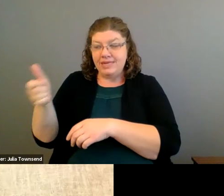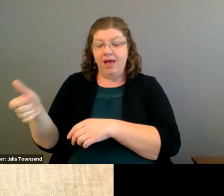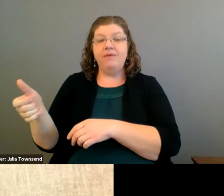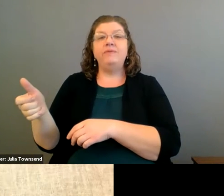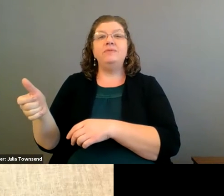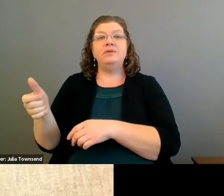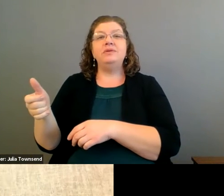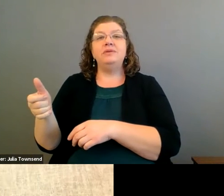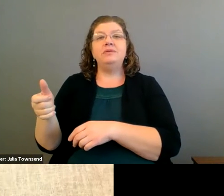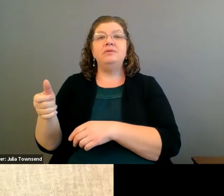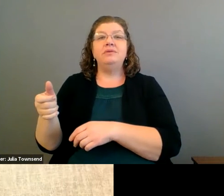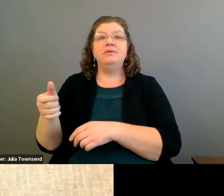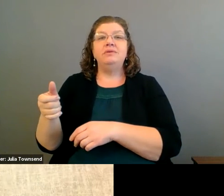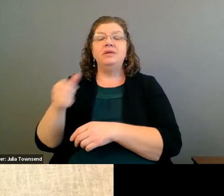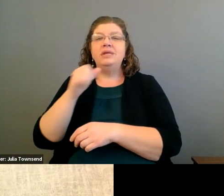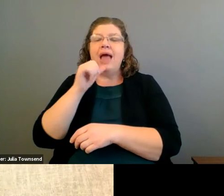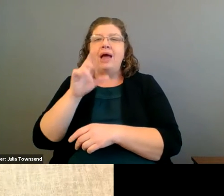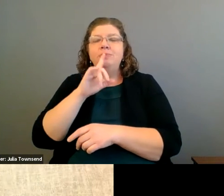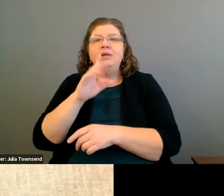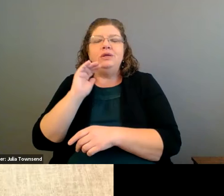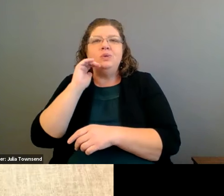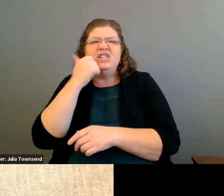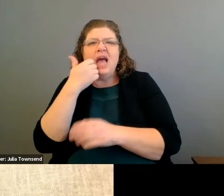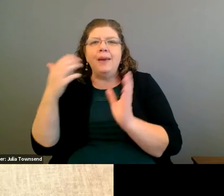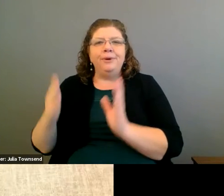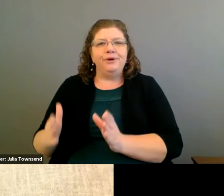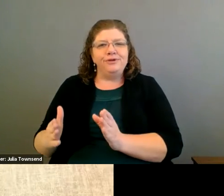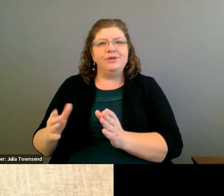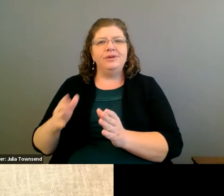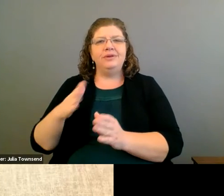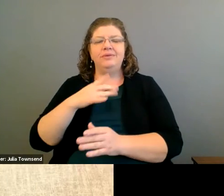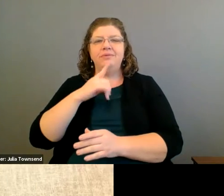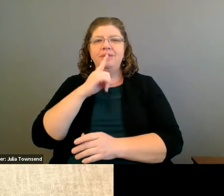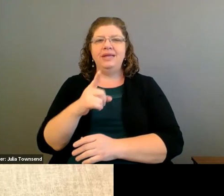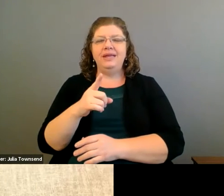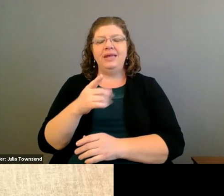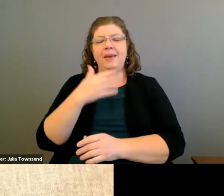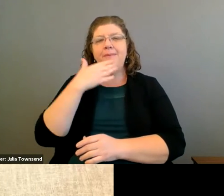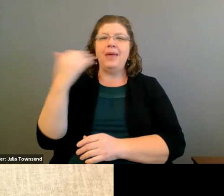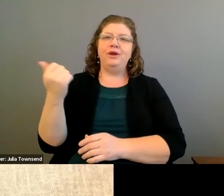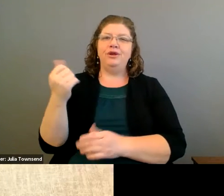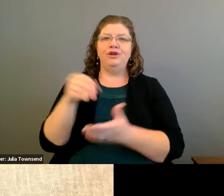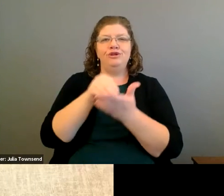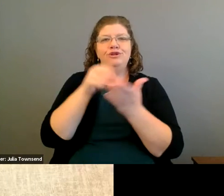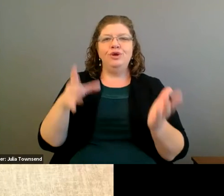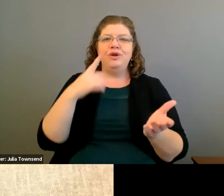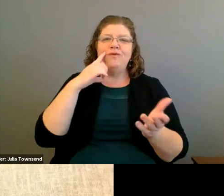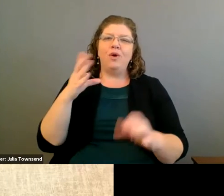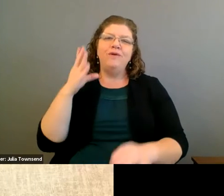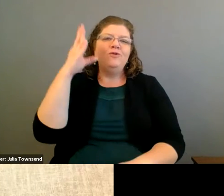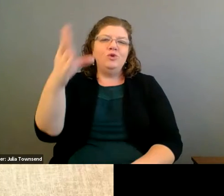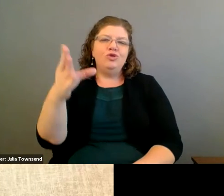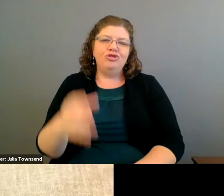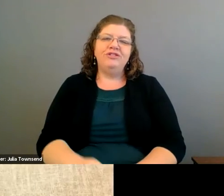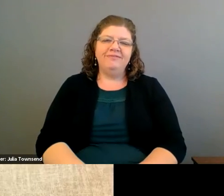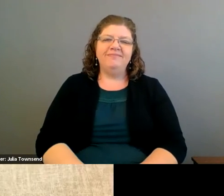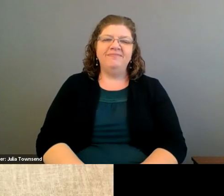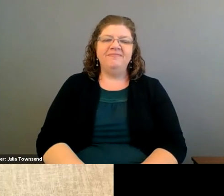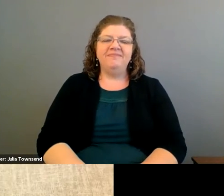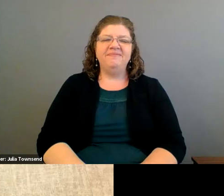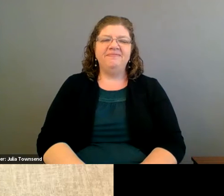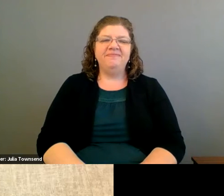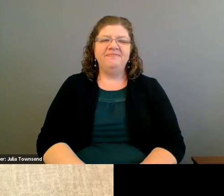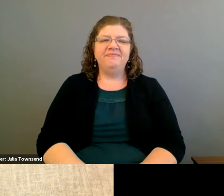ayudé a mejorarse a sí mismos y no ser tímidos y ser mejores estudiantes para el futuro.